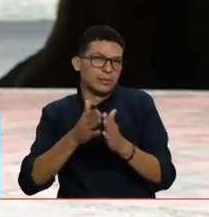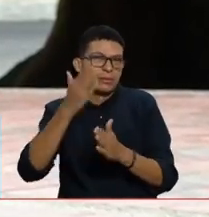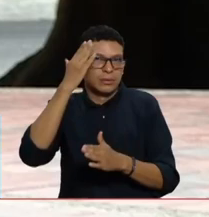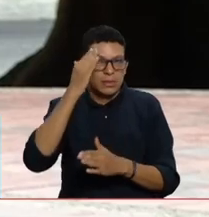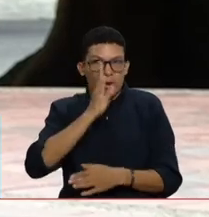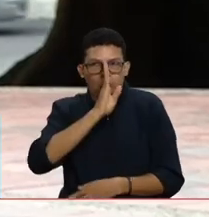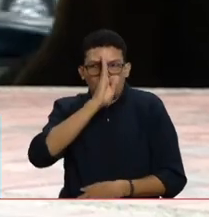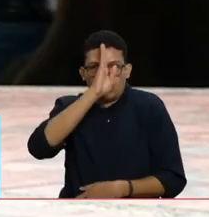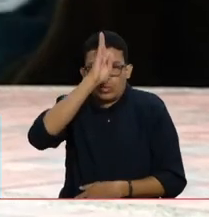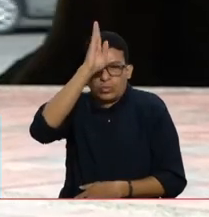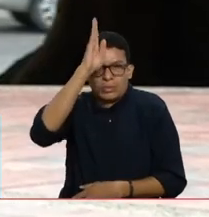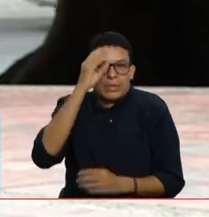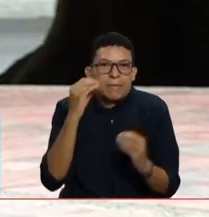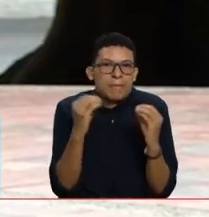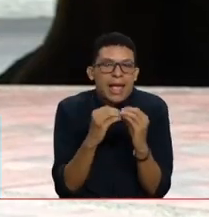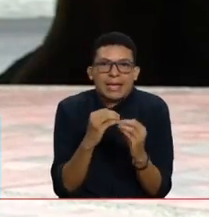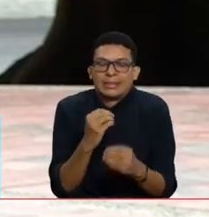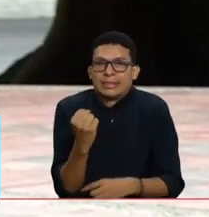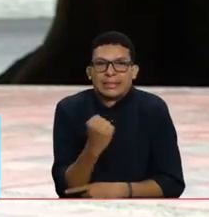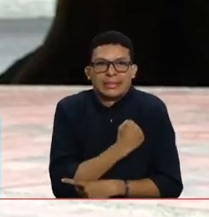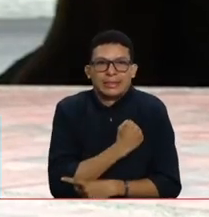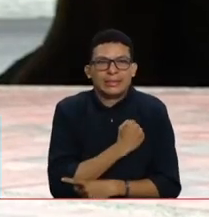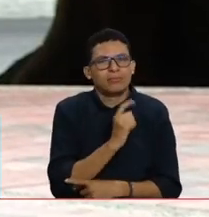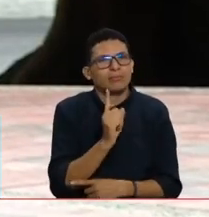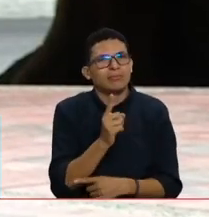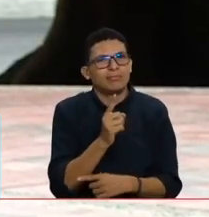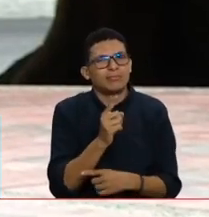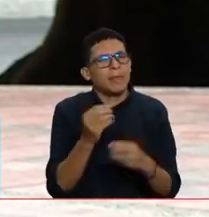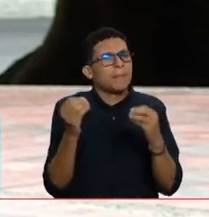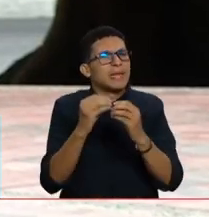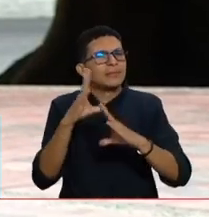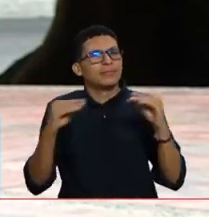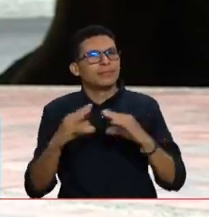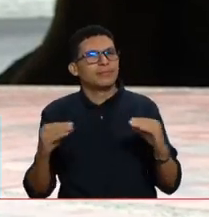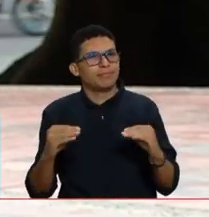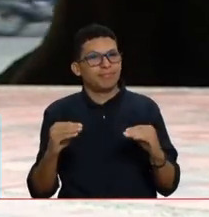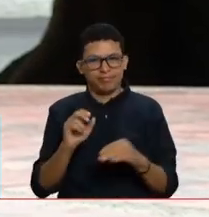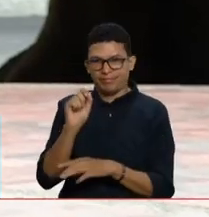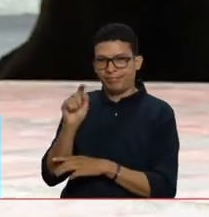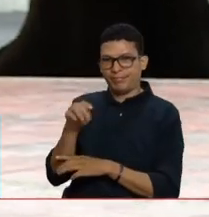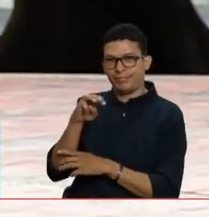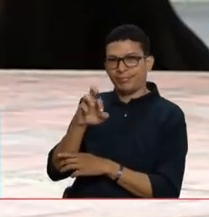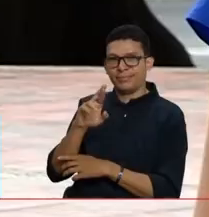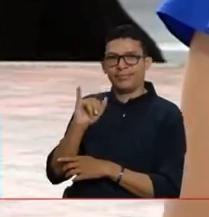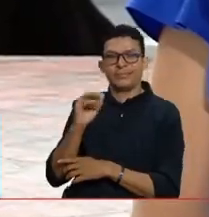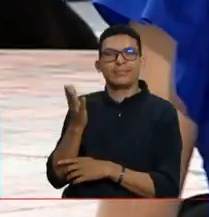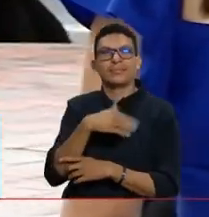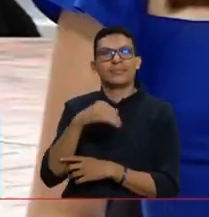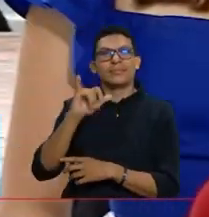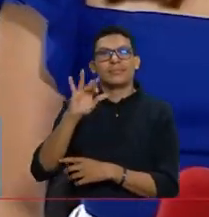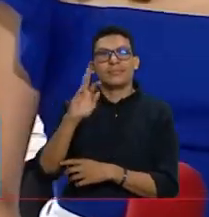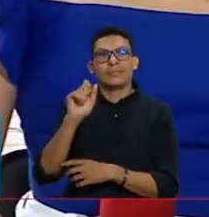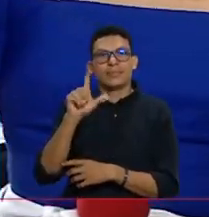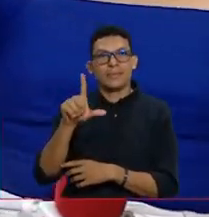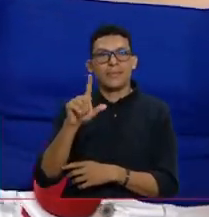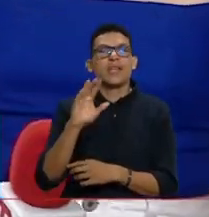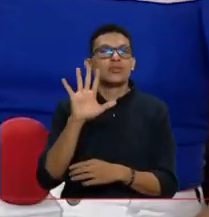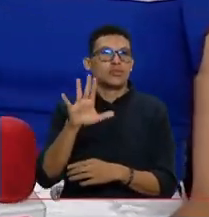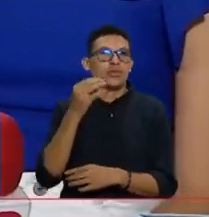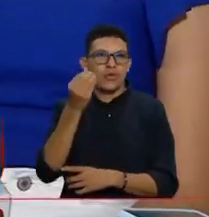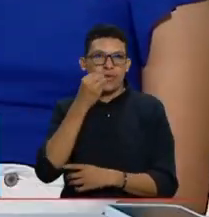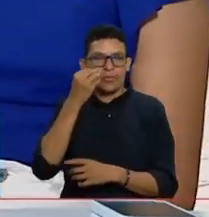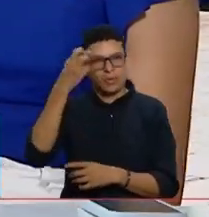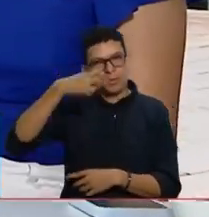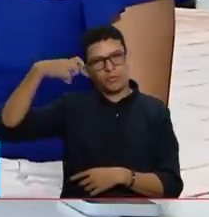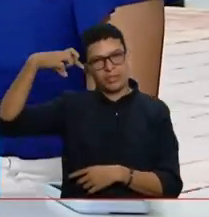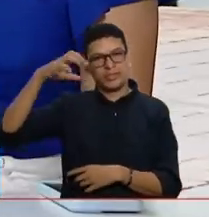vuelve excesivo del buñuelo y estos otros ingredientes del plato navideño? Se lo preguntamos a María Isabel Marín, ella es nutricionista, dietista,